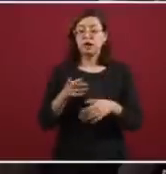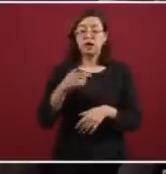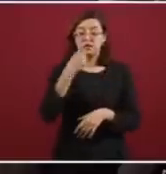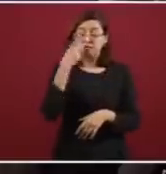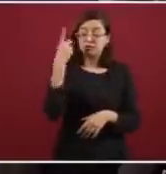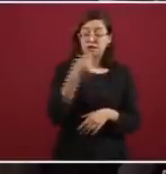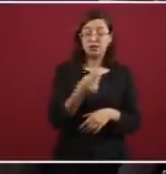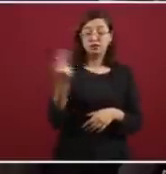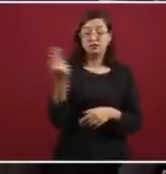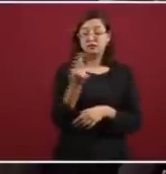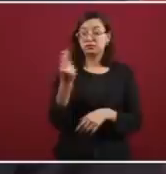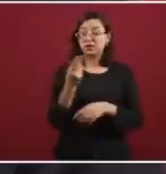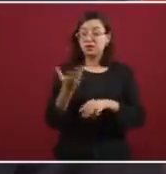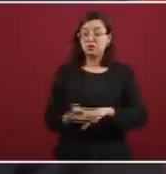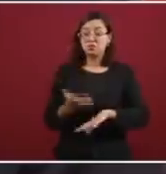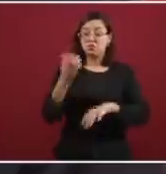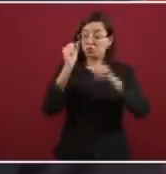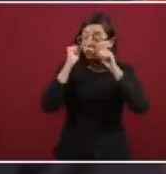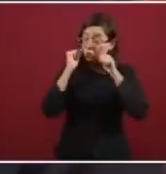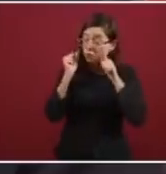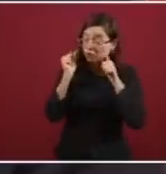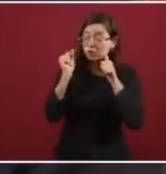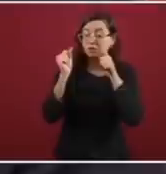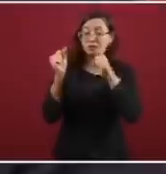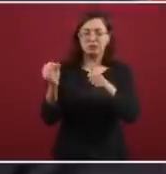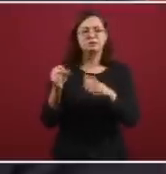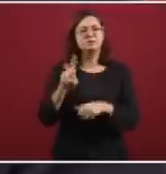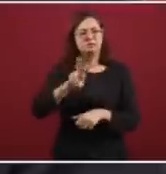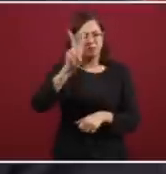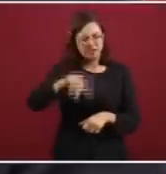haciendo. La diplomacia mexicana